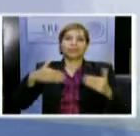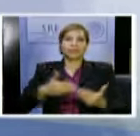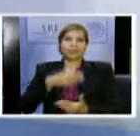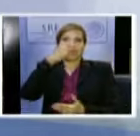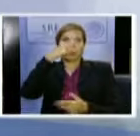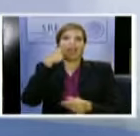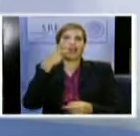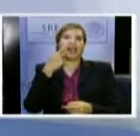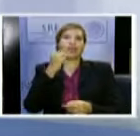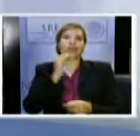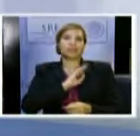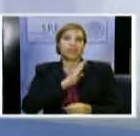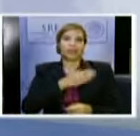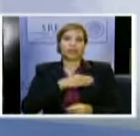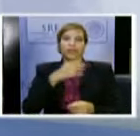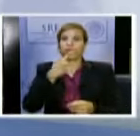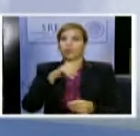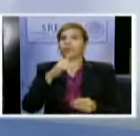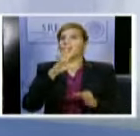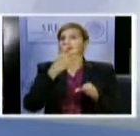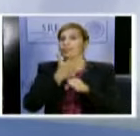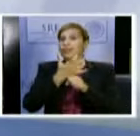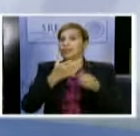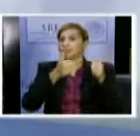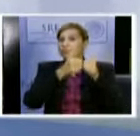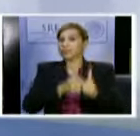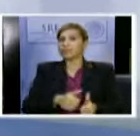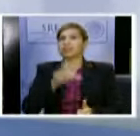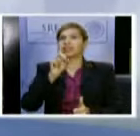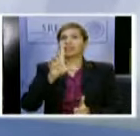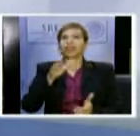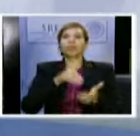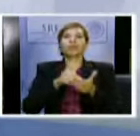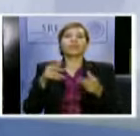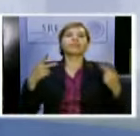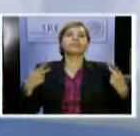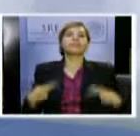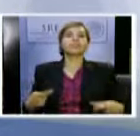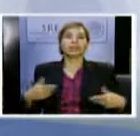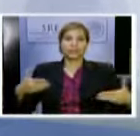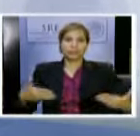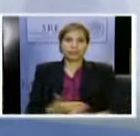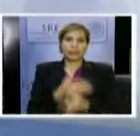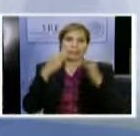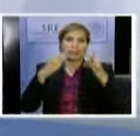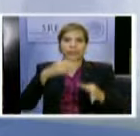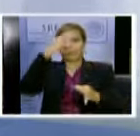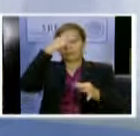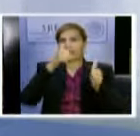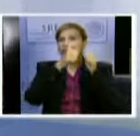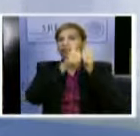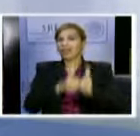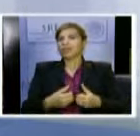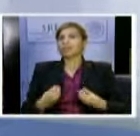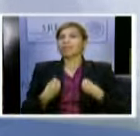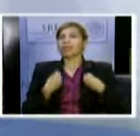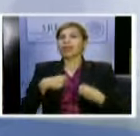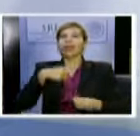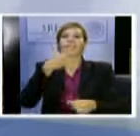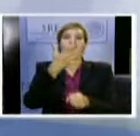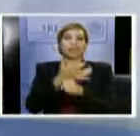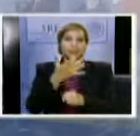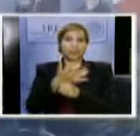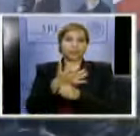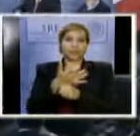de los Estados Unidos. Alrededor de 35 millones de personas, pues, de origen mexicano radican en los Estados Unidos.